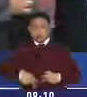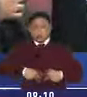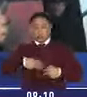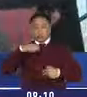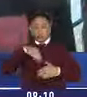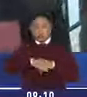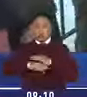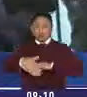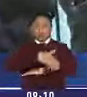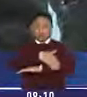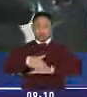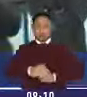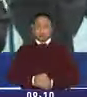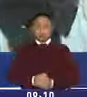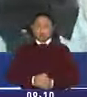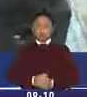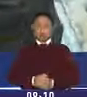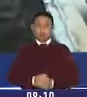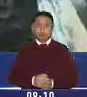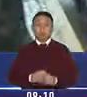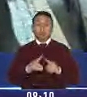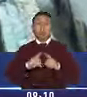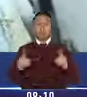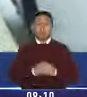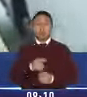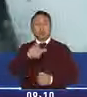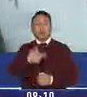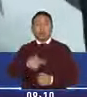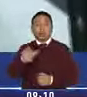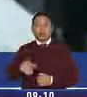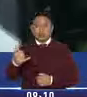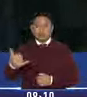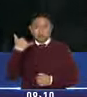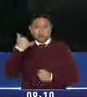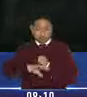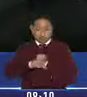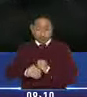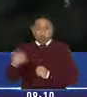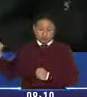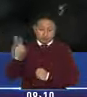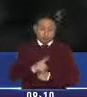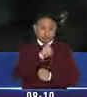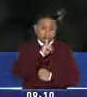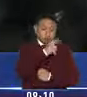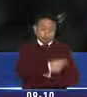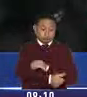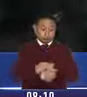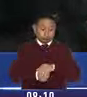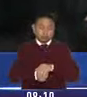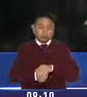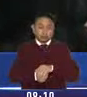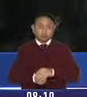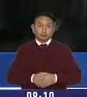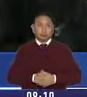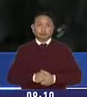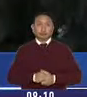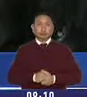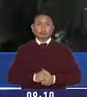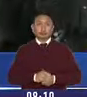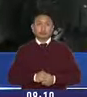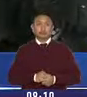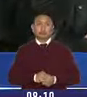de situación de calle, pero realmente no es así, sino son personas que arranchan, roban en los semáforos y obviamente se trasladan a estas quebradas para